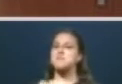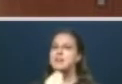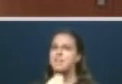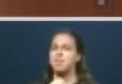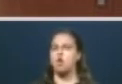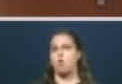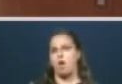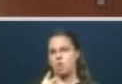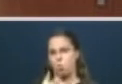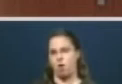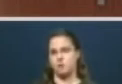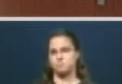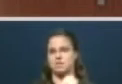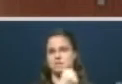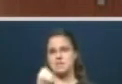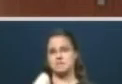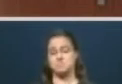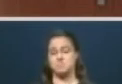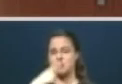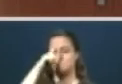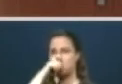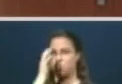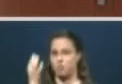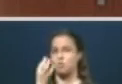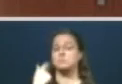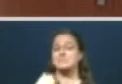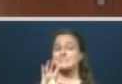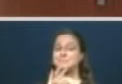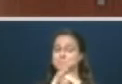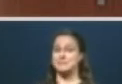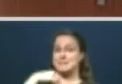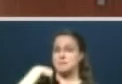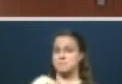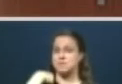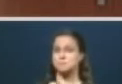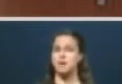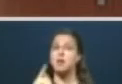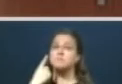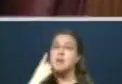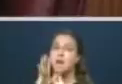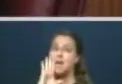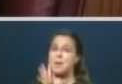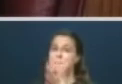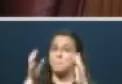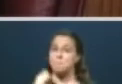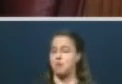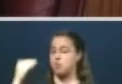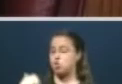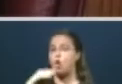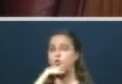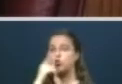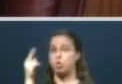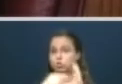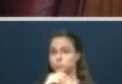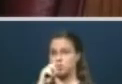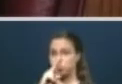entidades quiero recordar que en relación con esta cuestión que fue también objeto del pacto político de octubre del año 2012